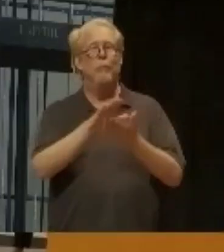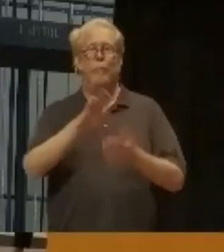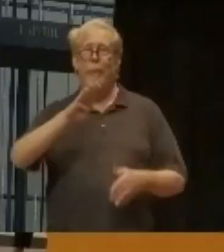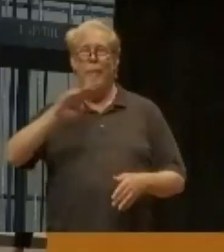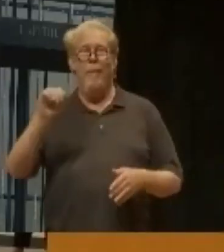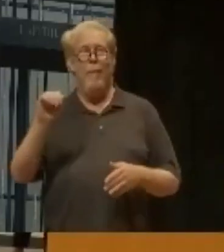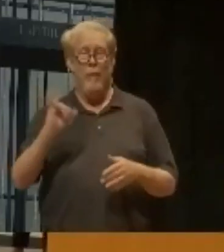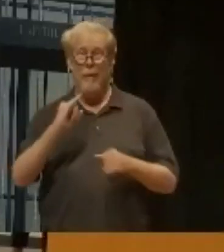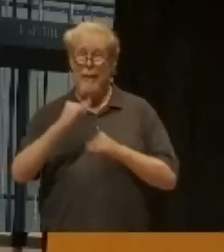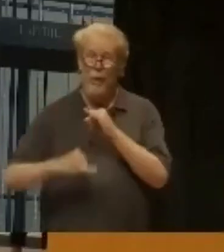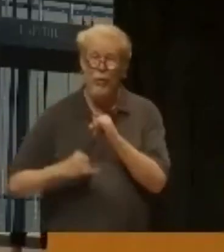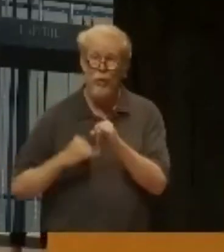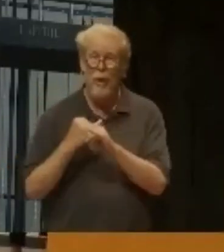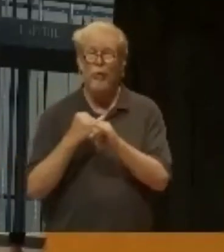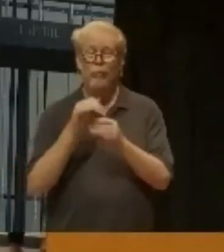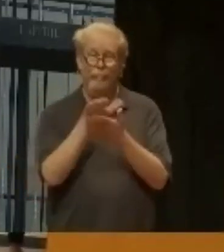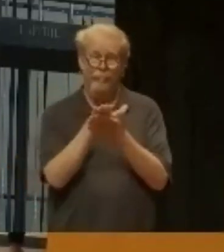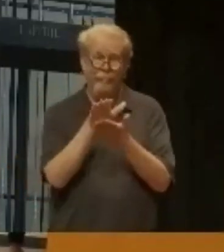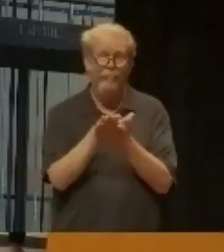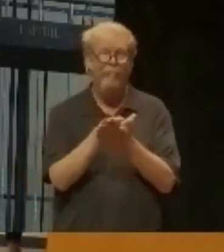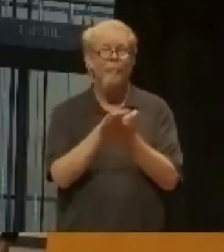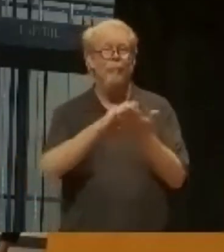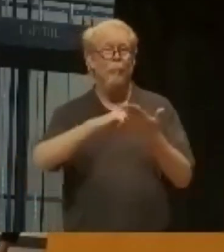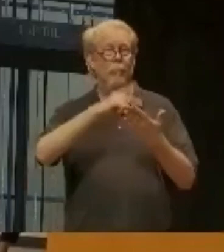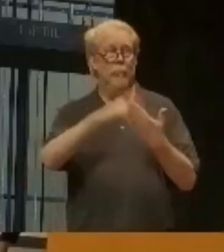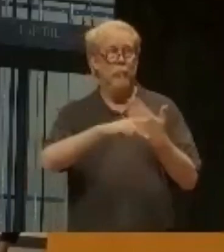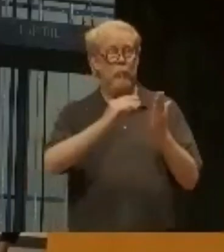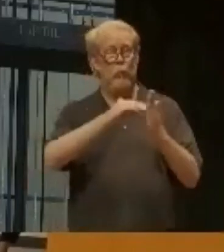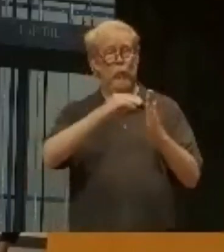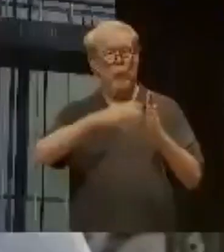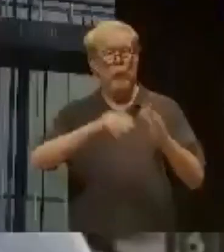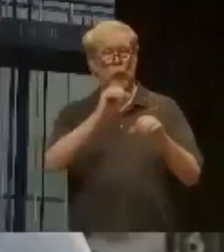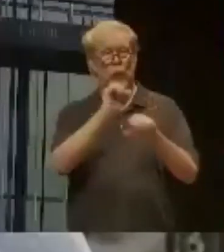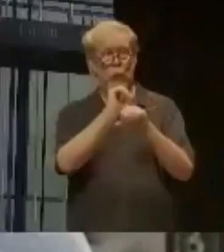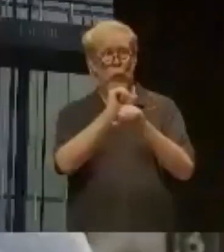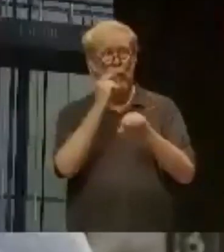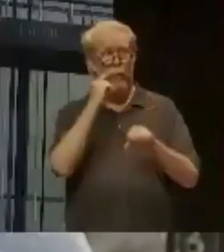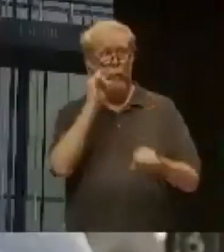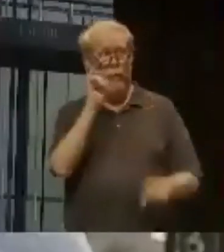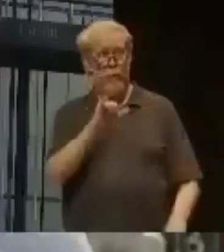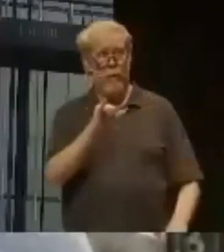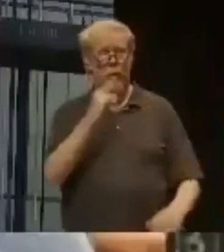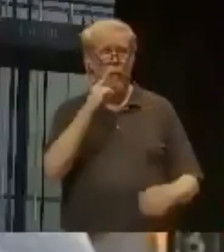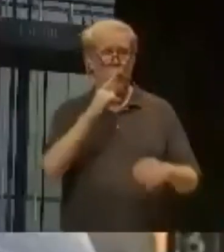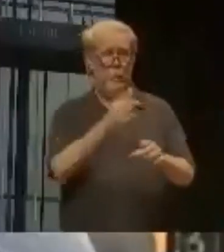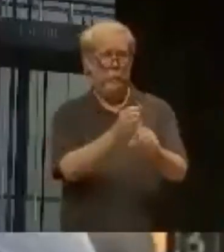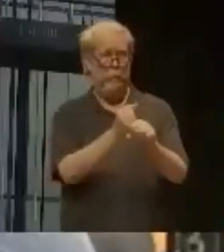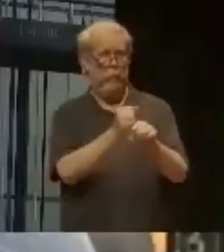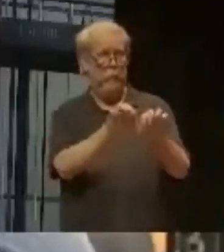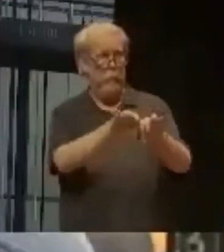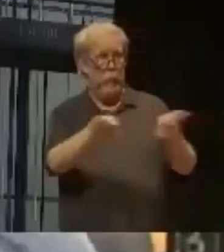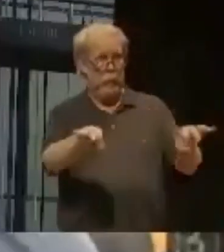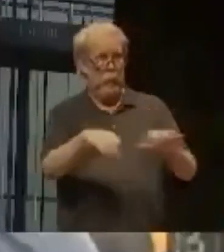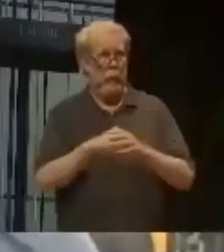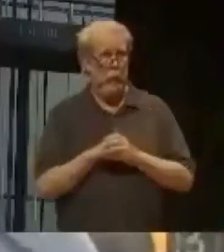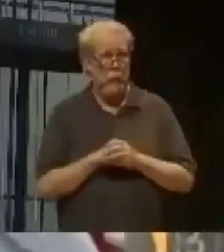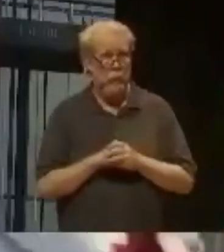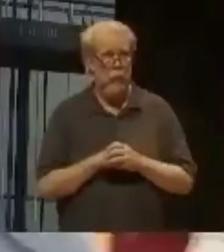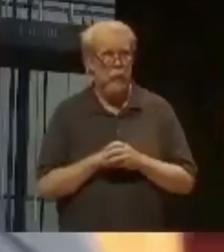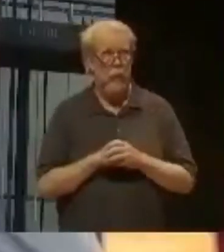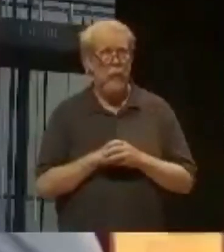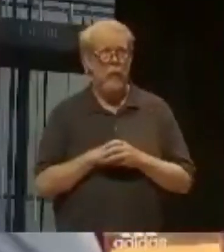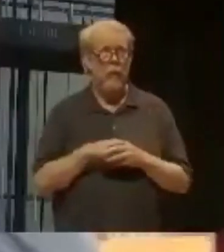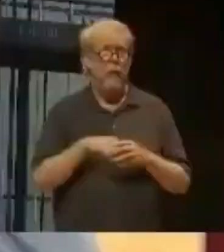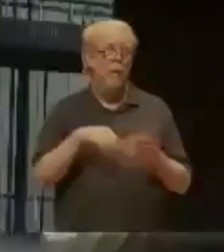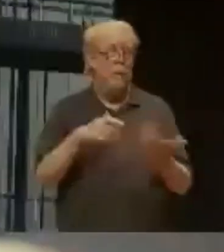de bachillerato internacional. Es un programa avanzado académico donde los estudiantes trabajan para ganar su crédito IB o diploma